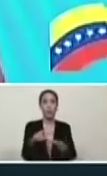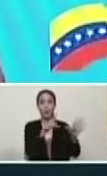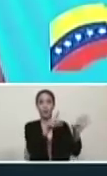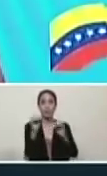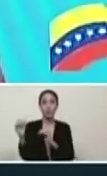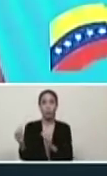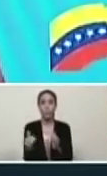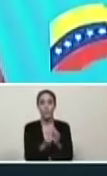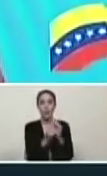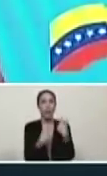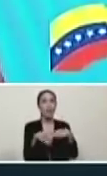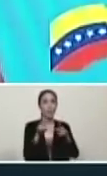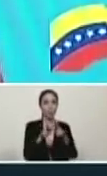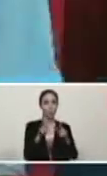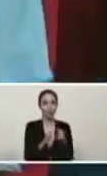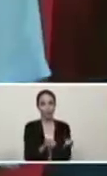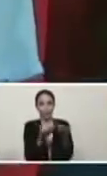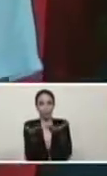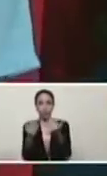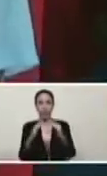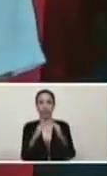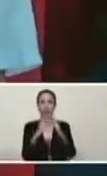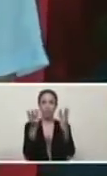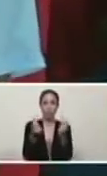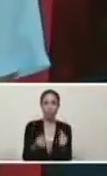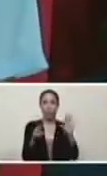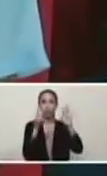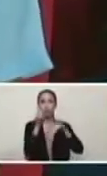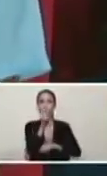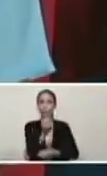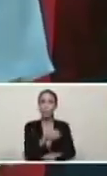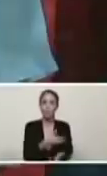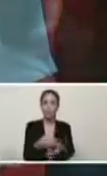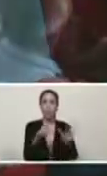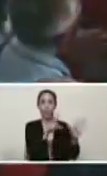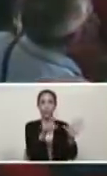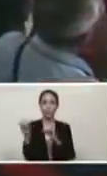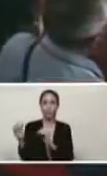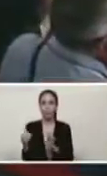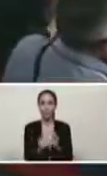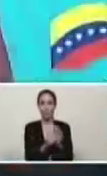2.600.000 de la Gran Misión Vivienda Venezuela al pueblo de Venezuela.